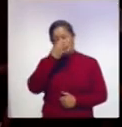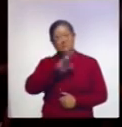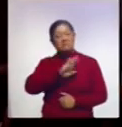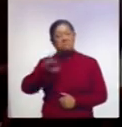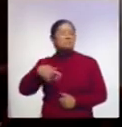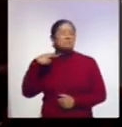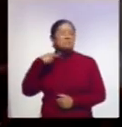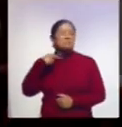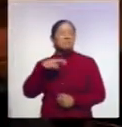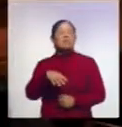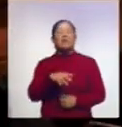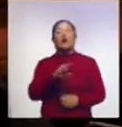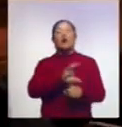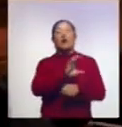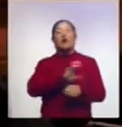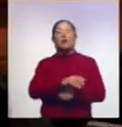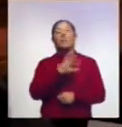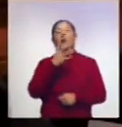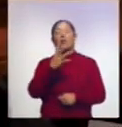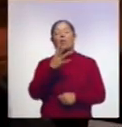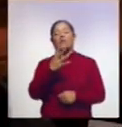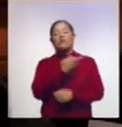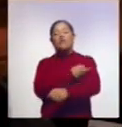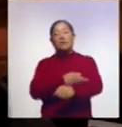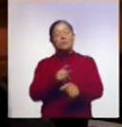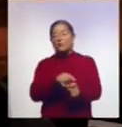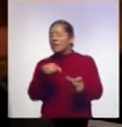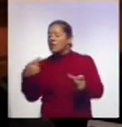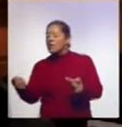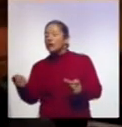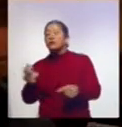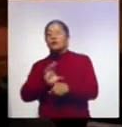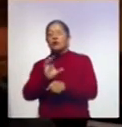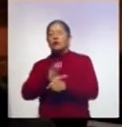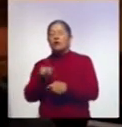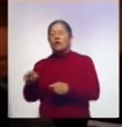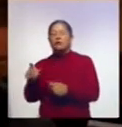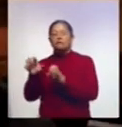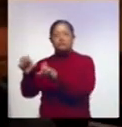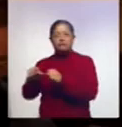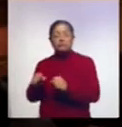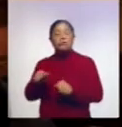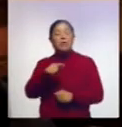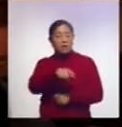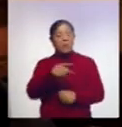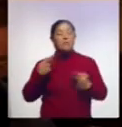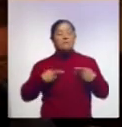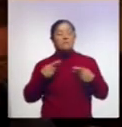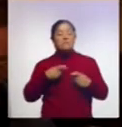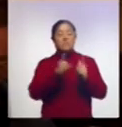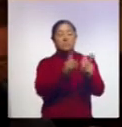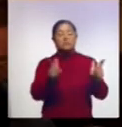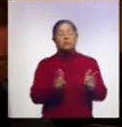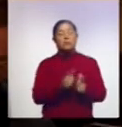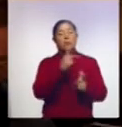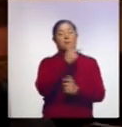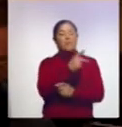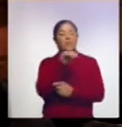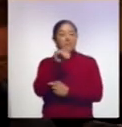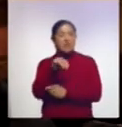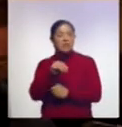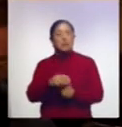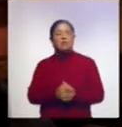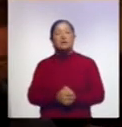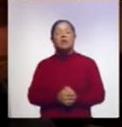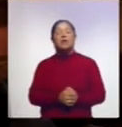Colombia 4 familiares de un ciudadano colombiano apodado El Menor, integrante presuntamente del grupo paramilitar Los Rastrojos,